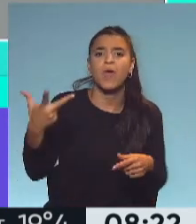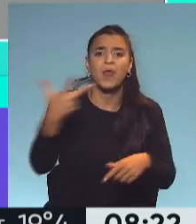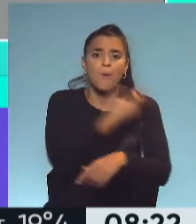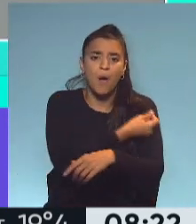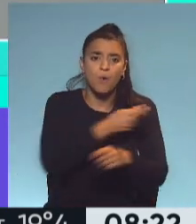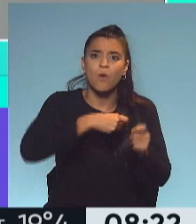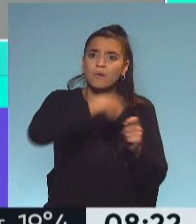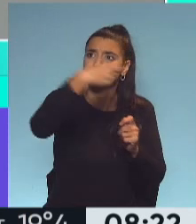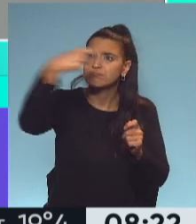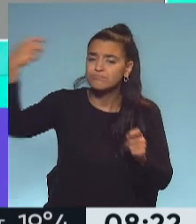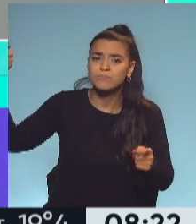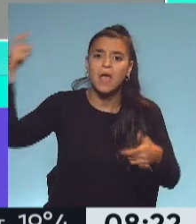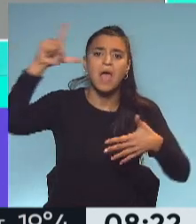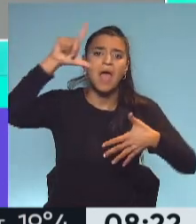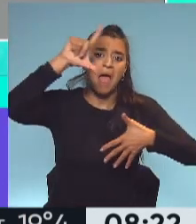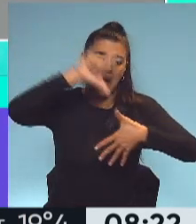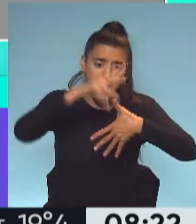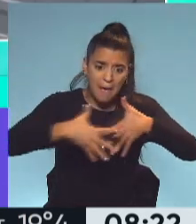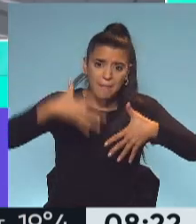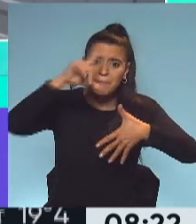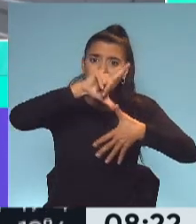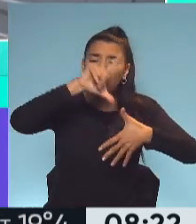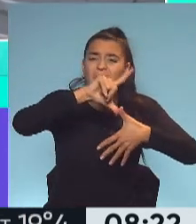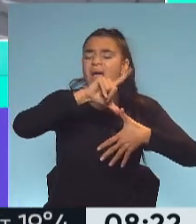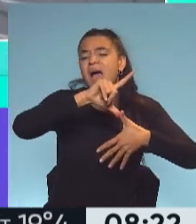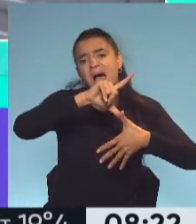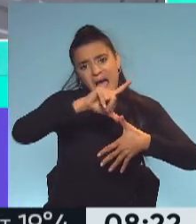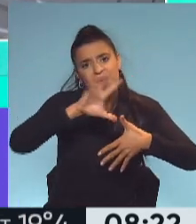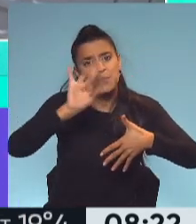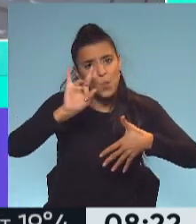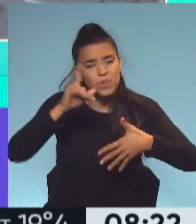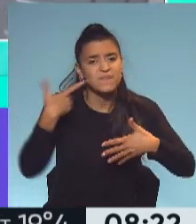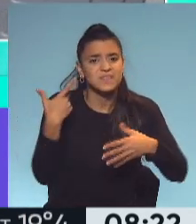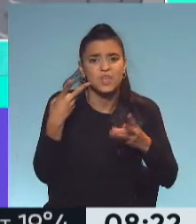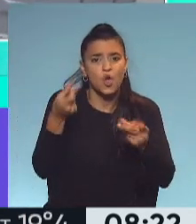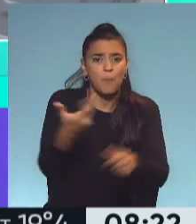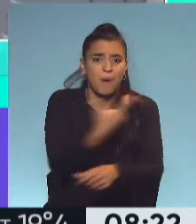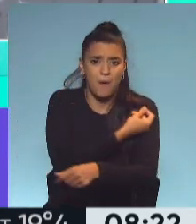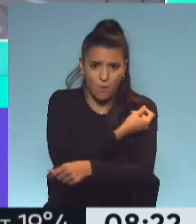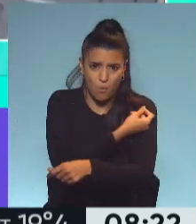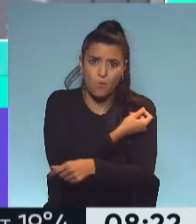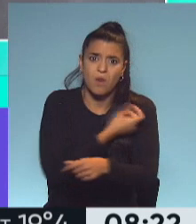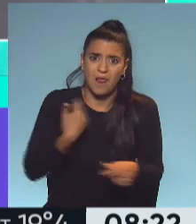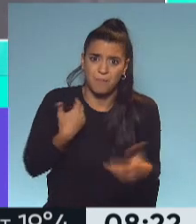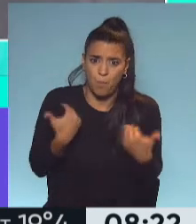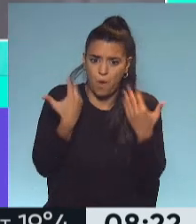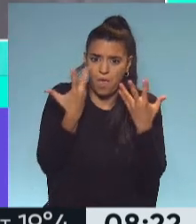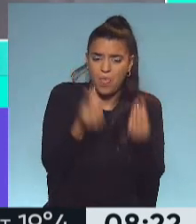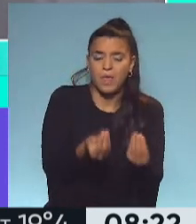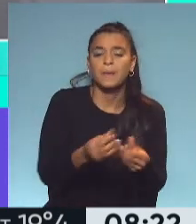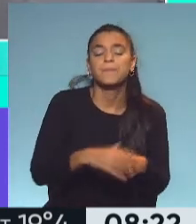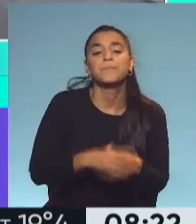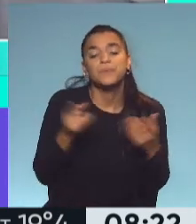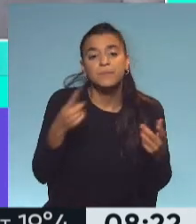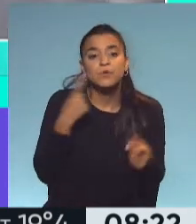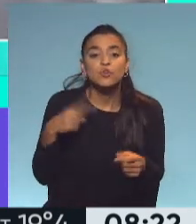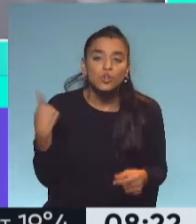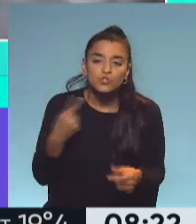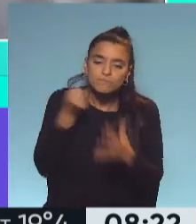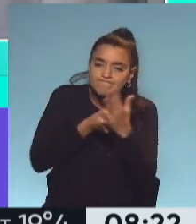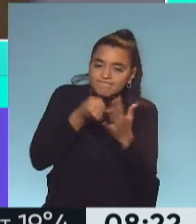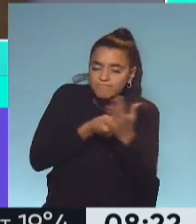a muchos países de América Latina que están teniendo serias dificultades para acceder a la vacuna. Nuestra posición siempre es